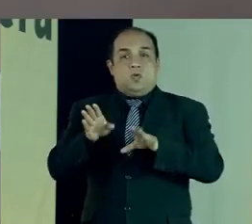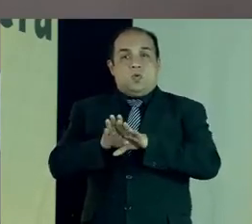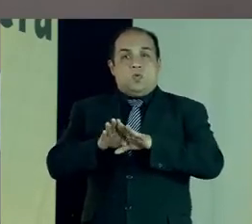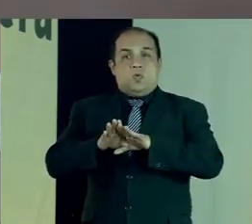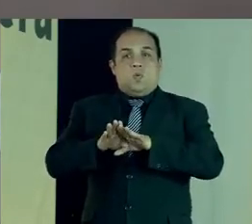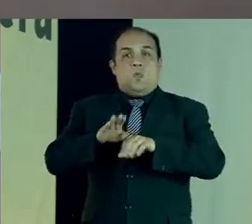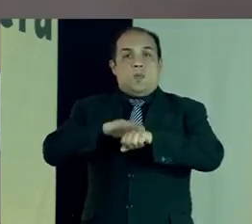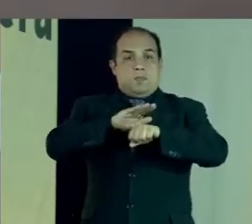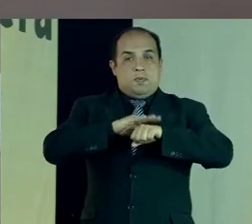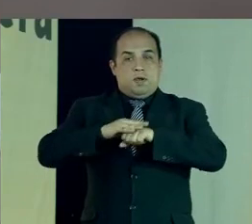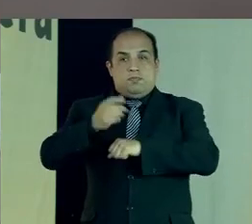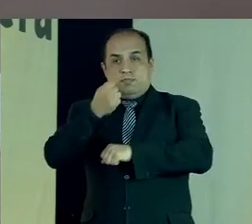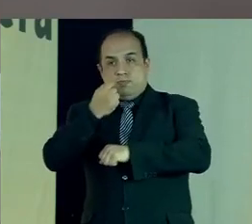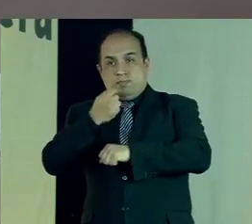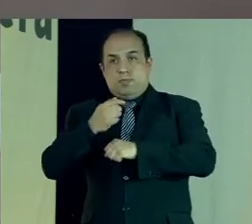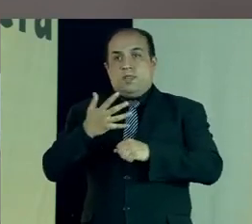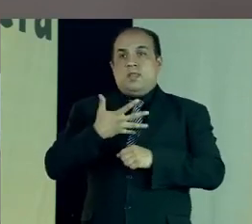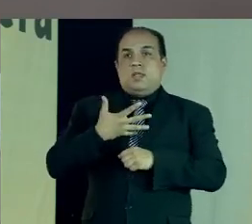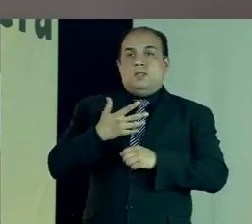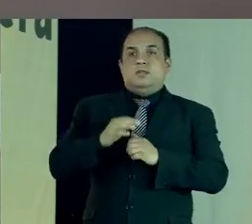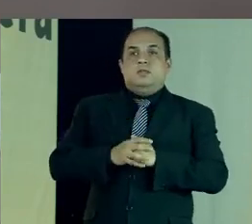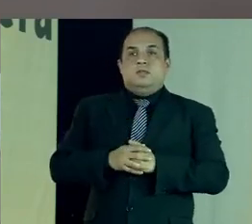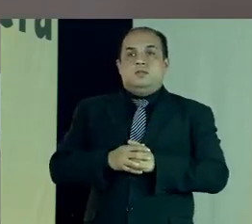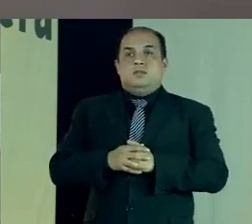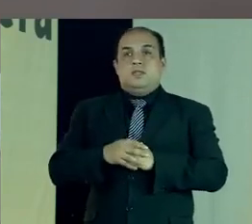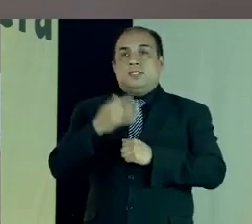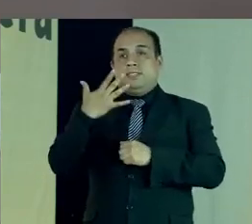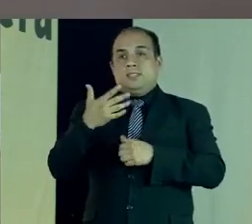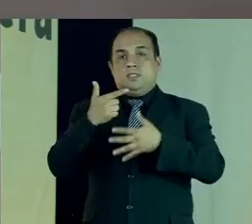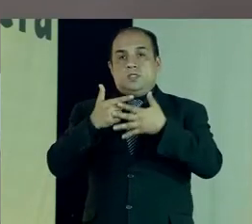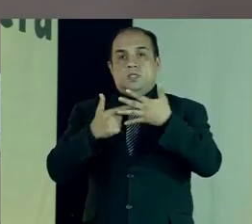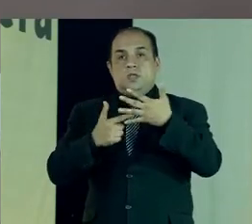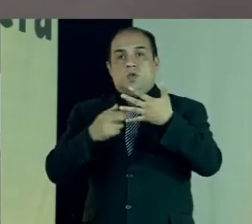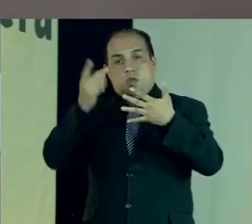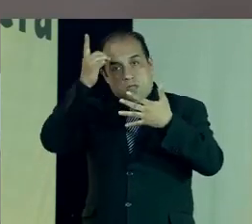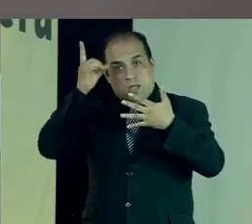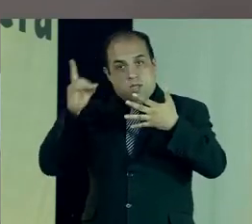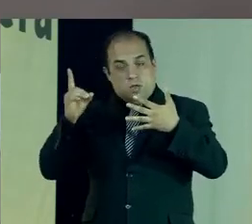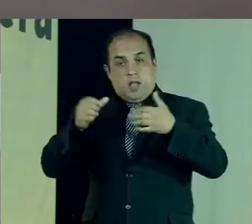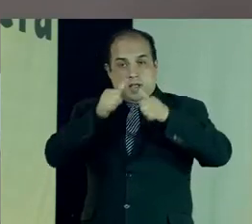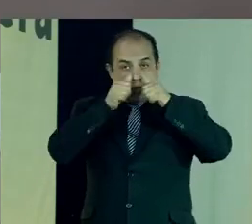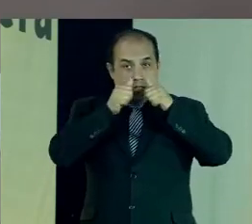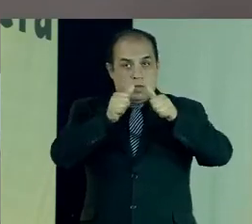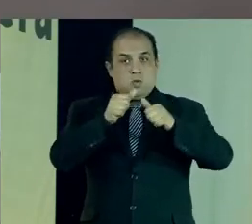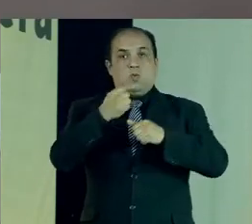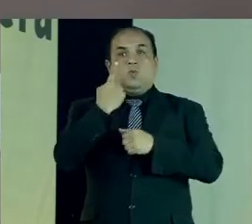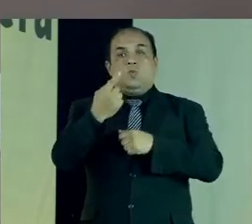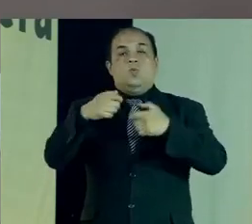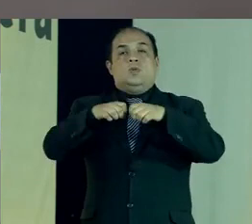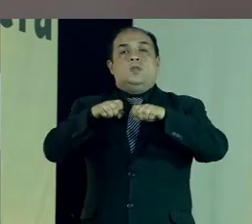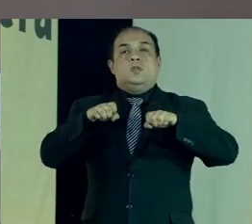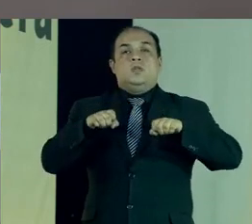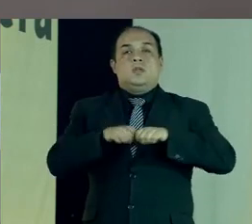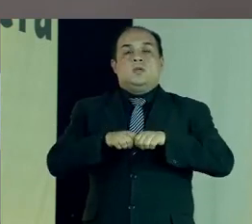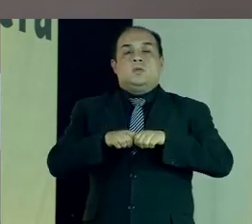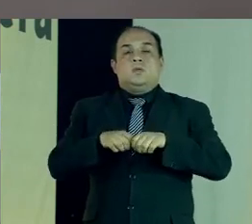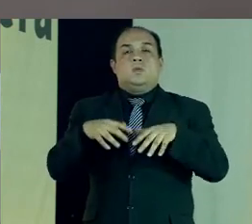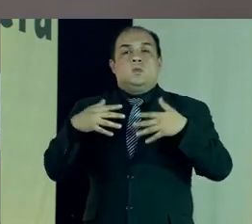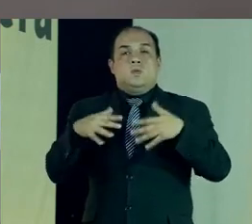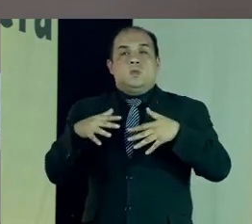medicamentos con el mínimo de cinco diagnósticos atendidos por un equipo grandísimo